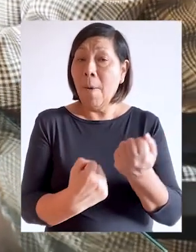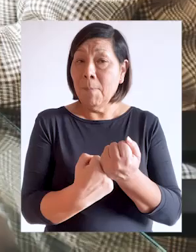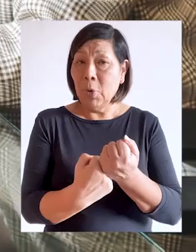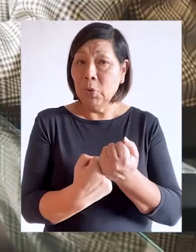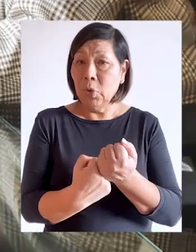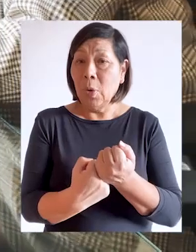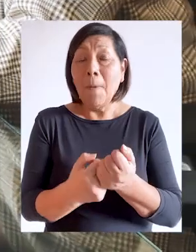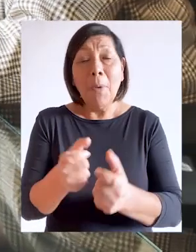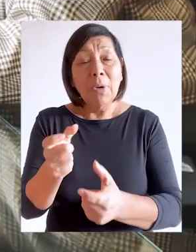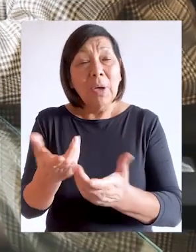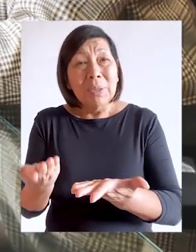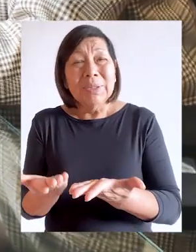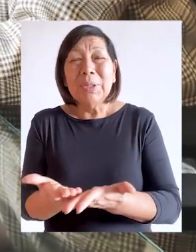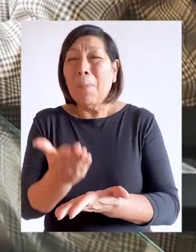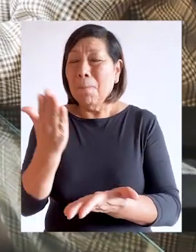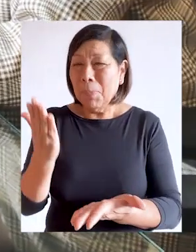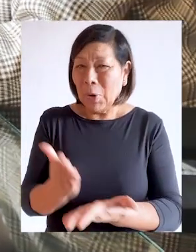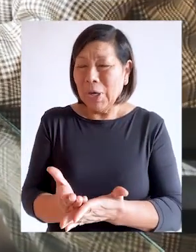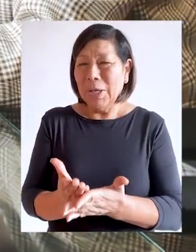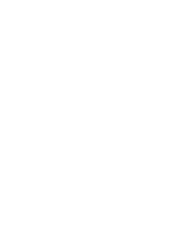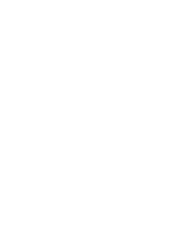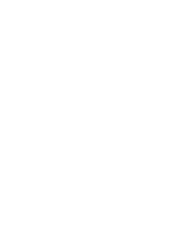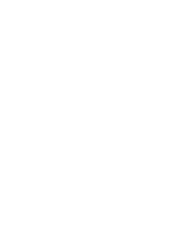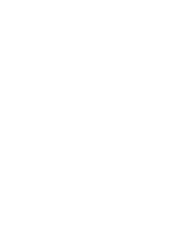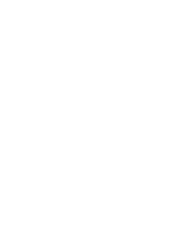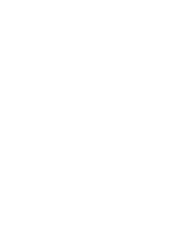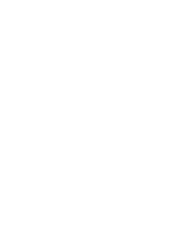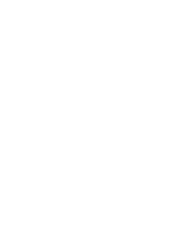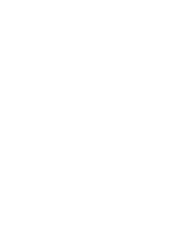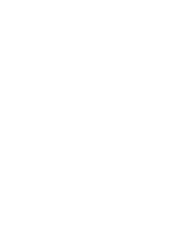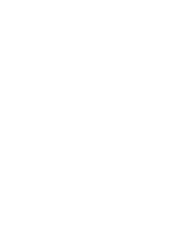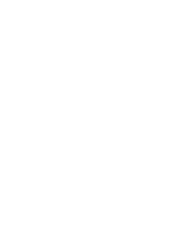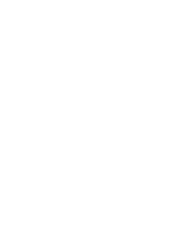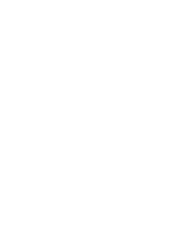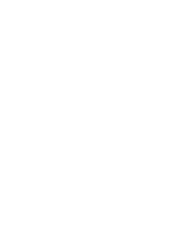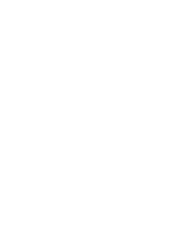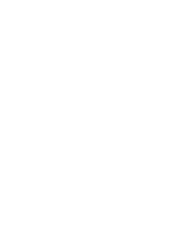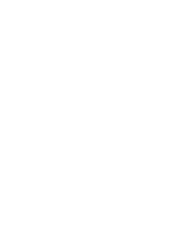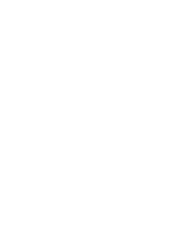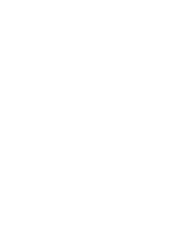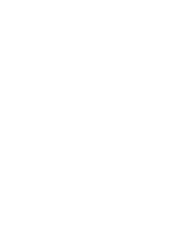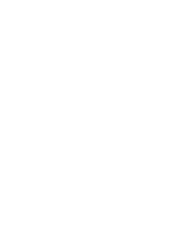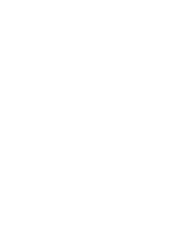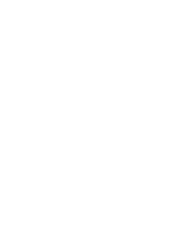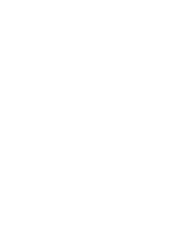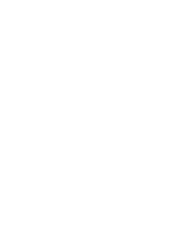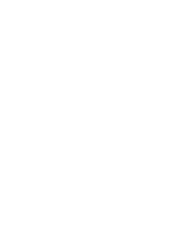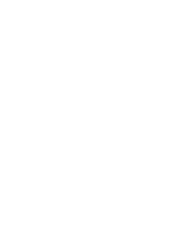solución de esta grave y compleja problemática. Tribunal Constitucional.